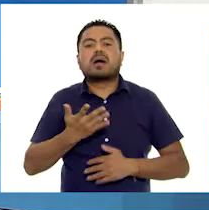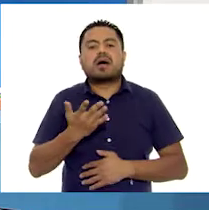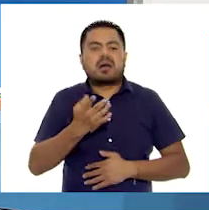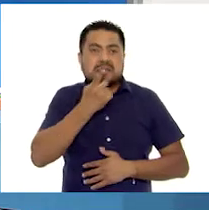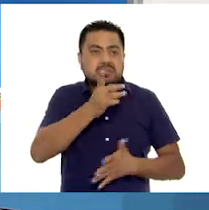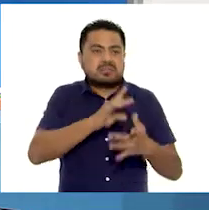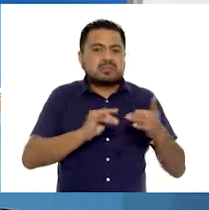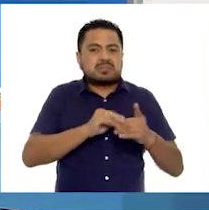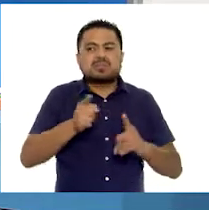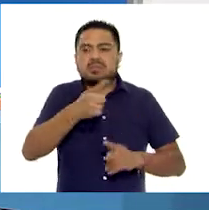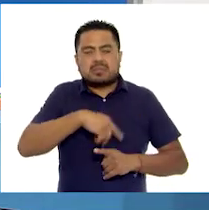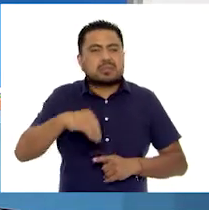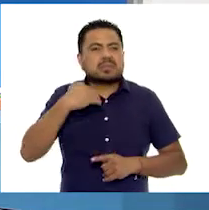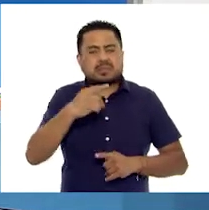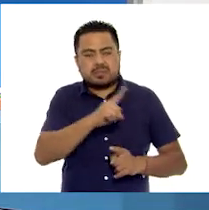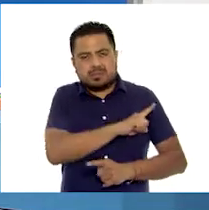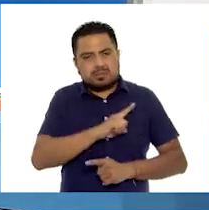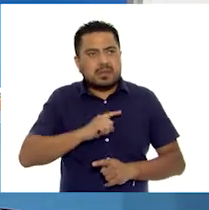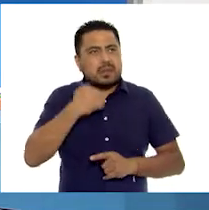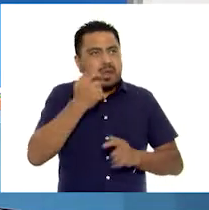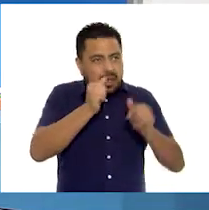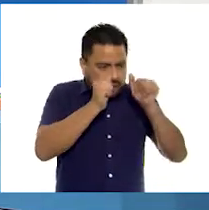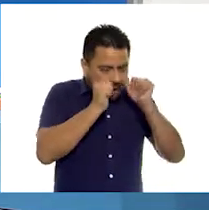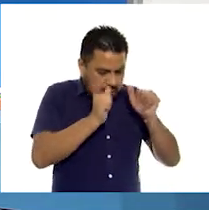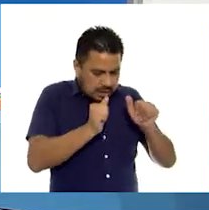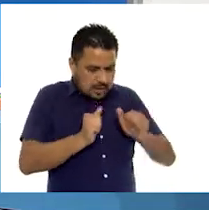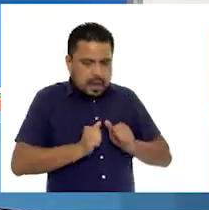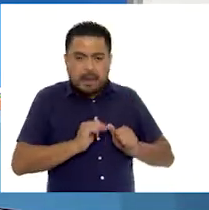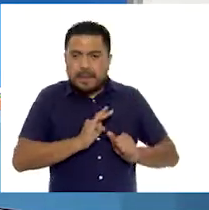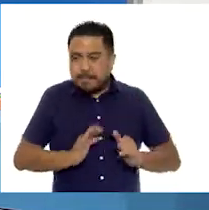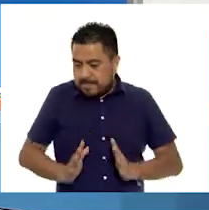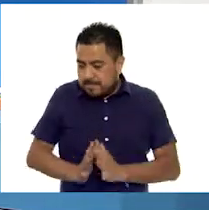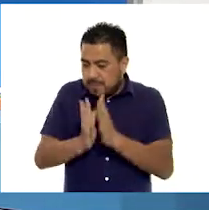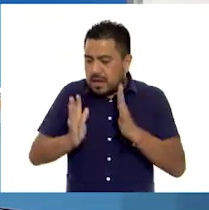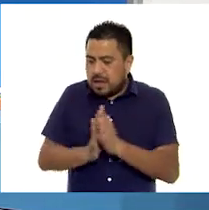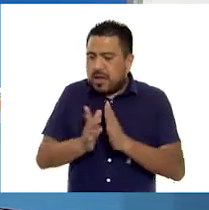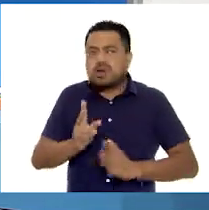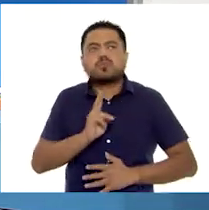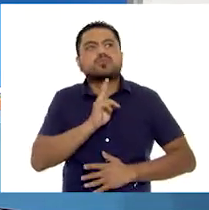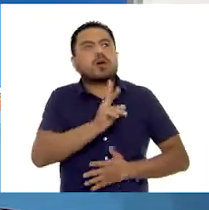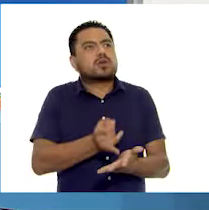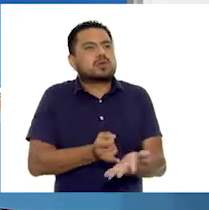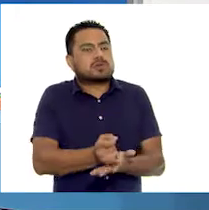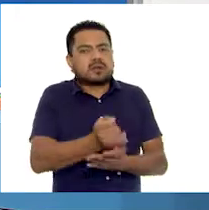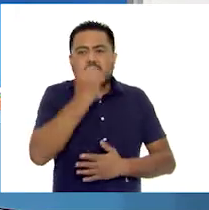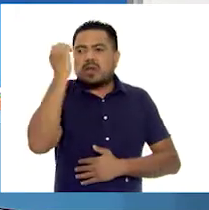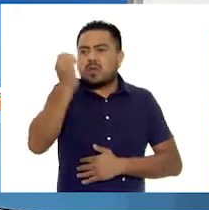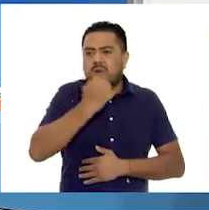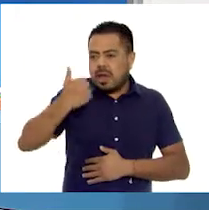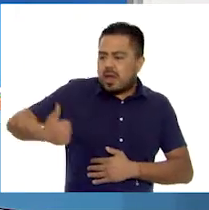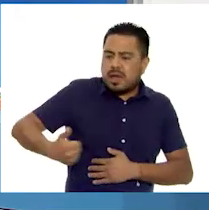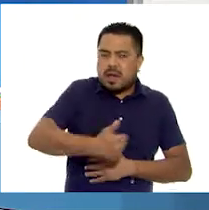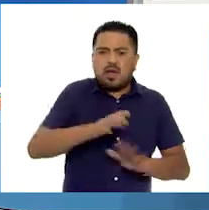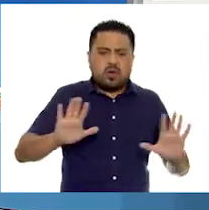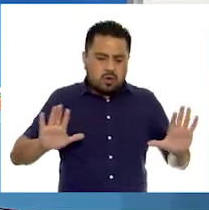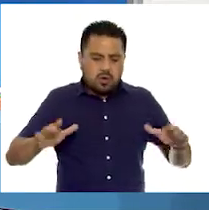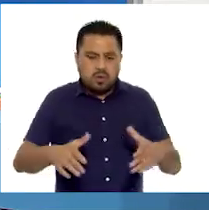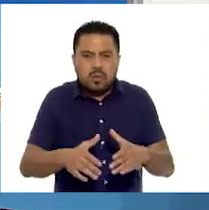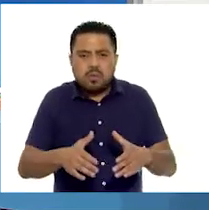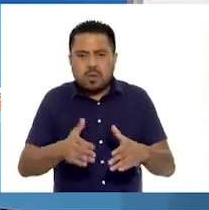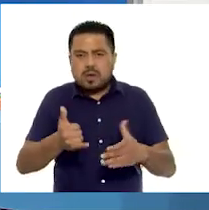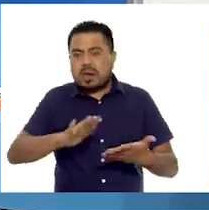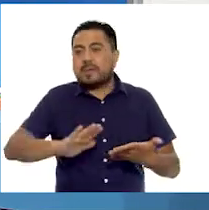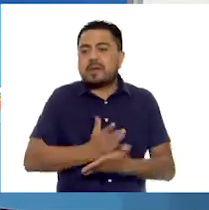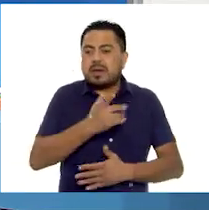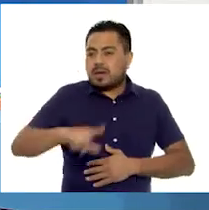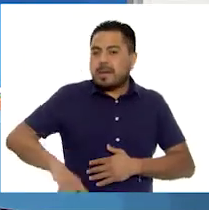querían ser tomadas y tomados en cuenta para participar y tener voz en las decisiones de su escuela de su comunidad y del